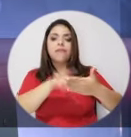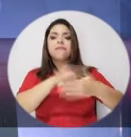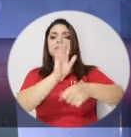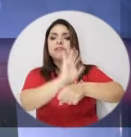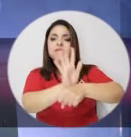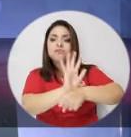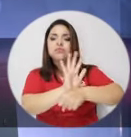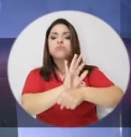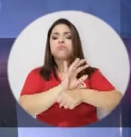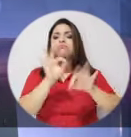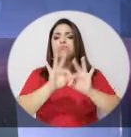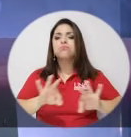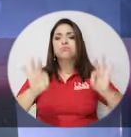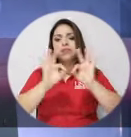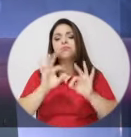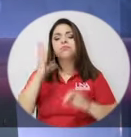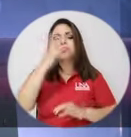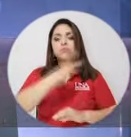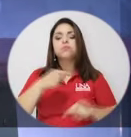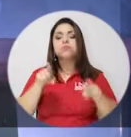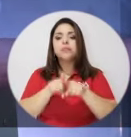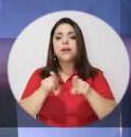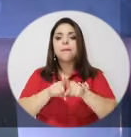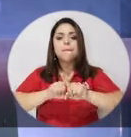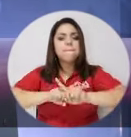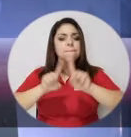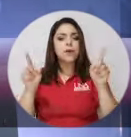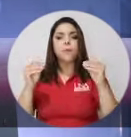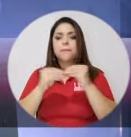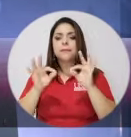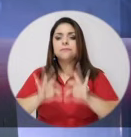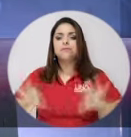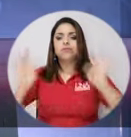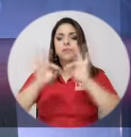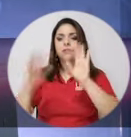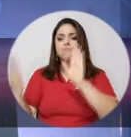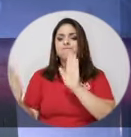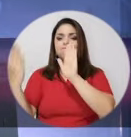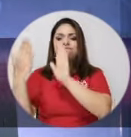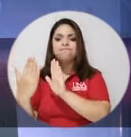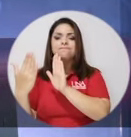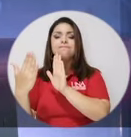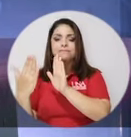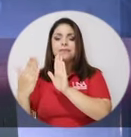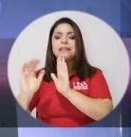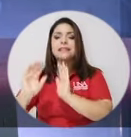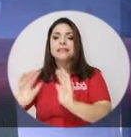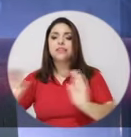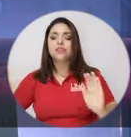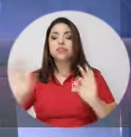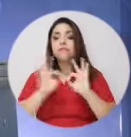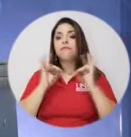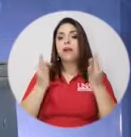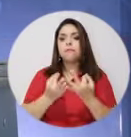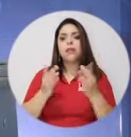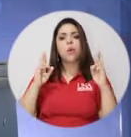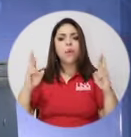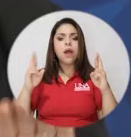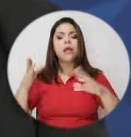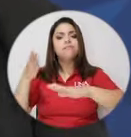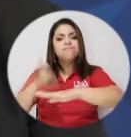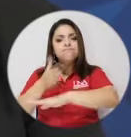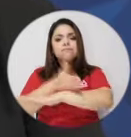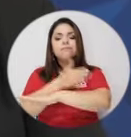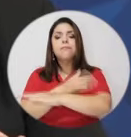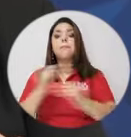no deben quitarnos jamás la interacción cara a cara, la interacción persona a persona sin ese tipo de mediación. Entonces